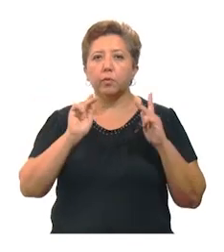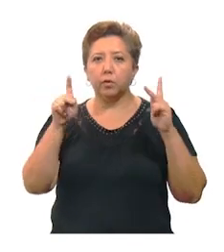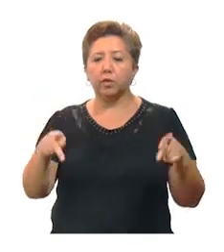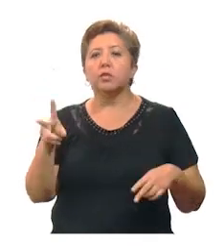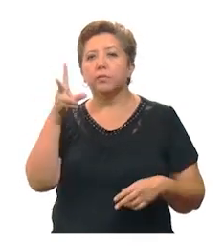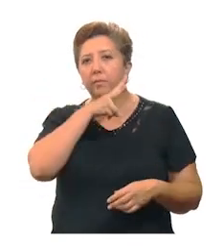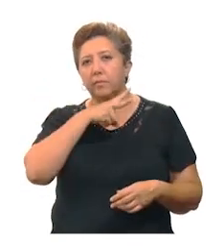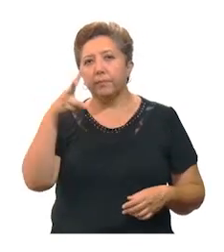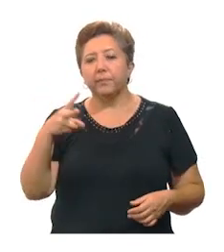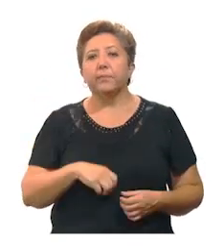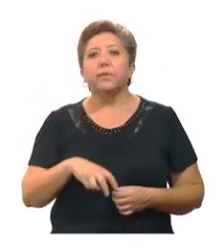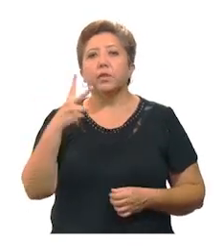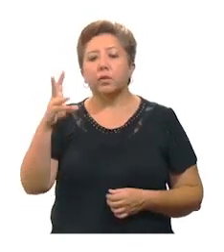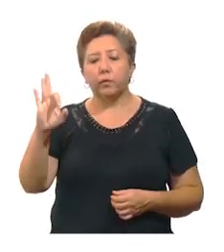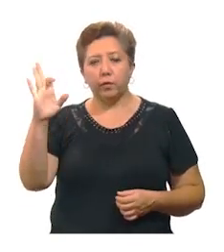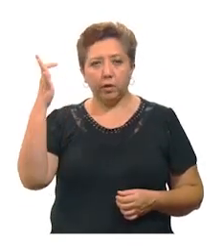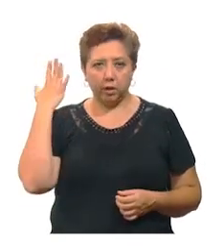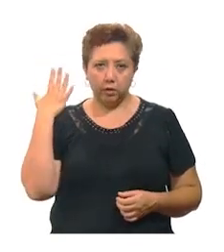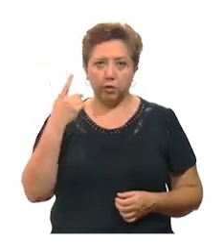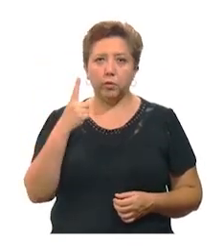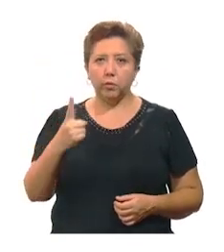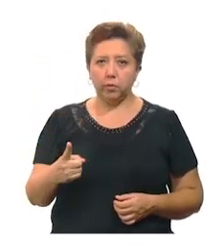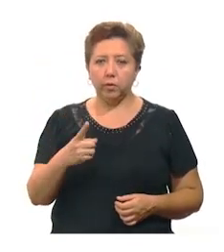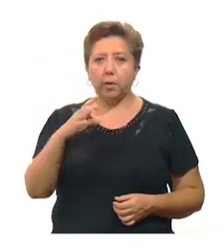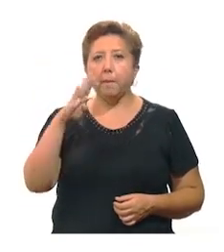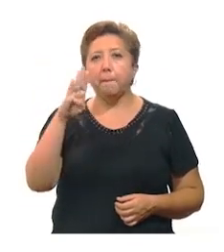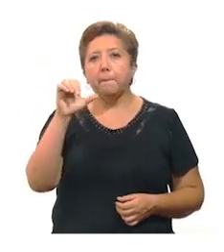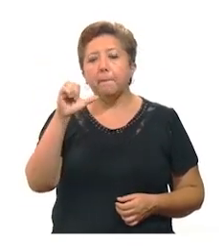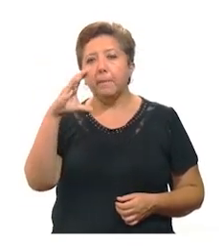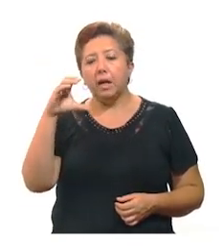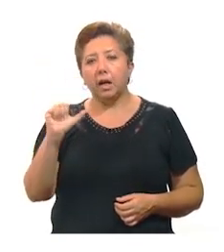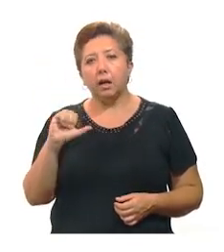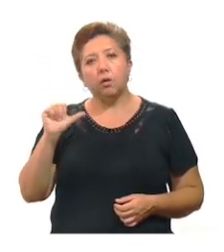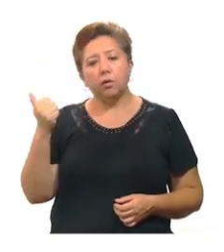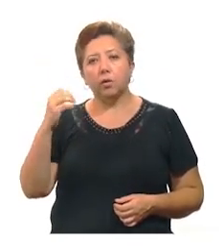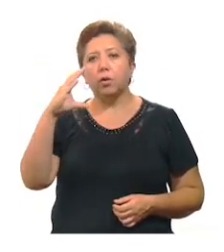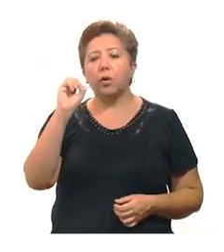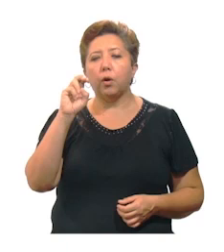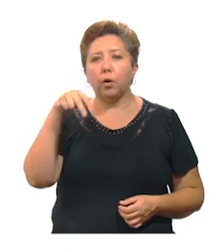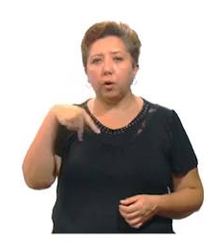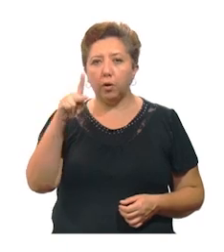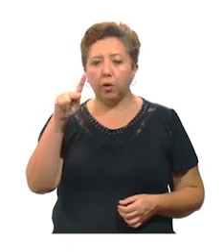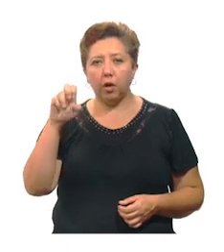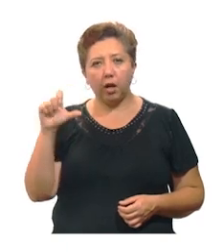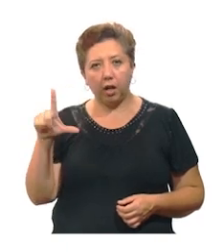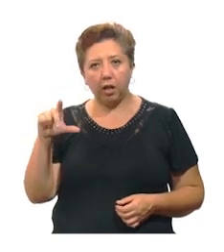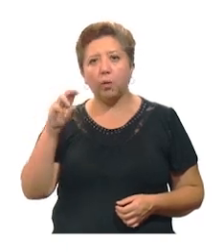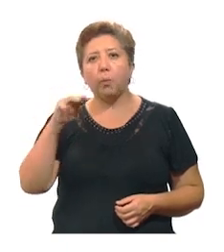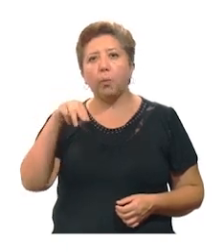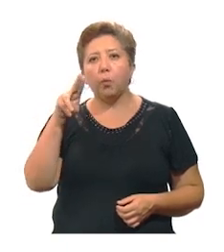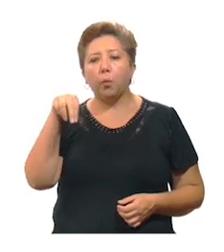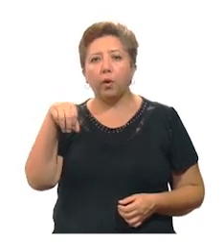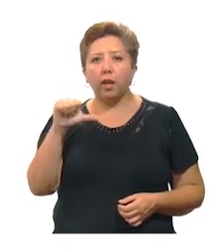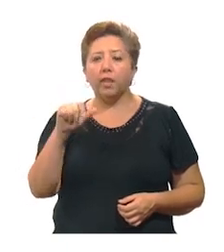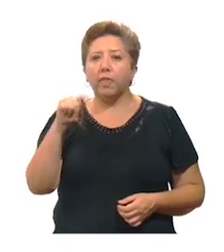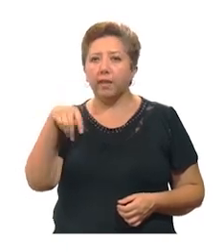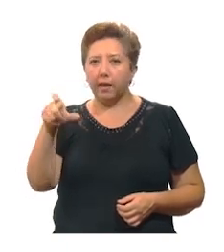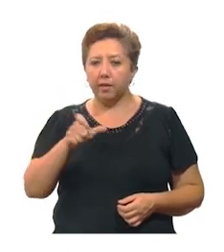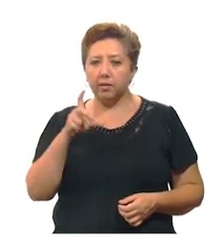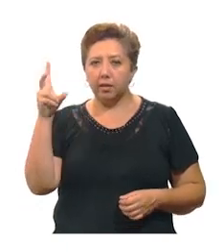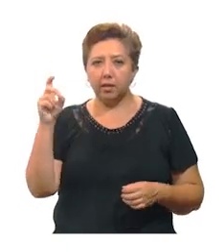y Valladolid, y 2 foráneos, y 1 en Baca, Concal, Mutul, Muna y Tecash. De